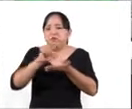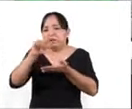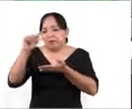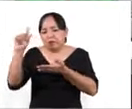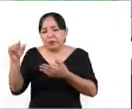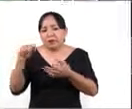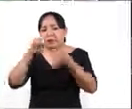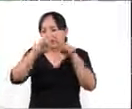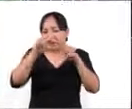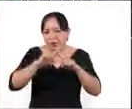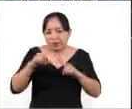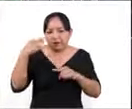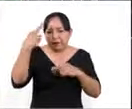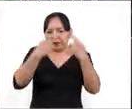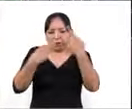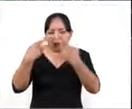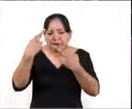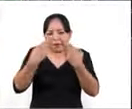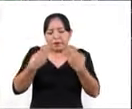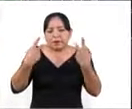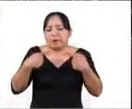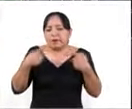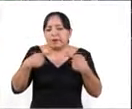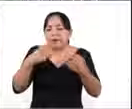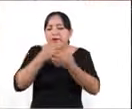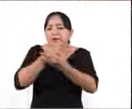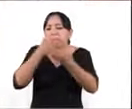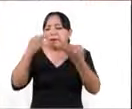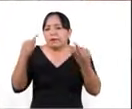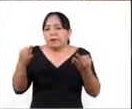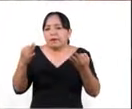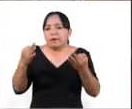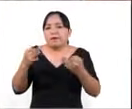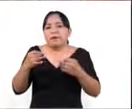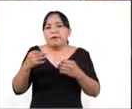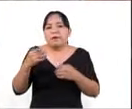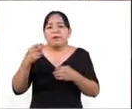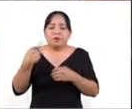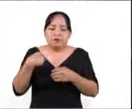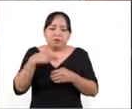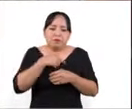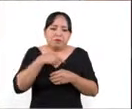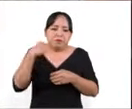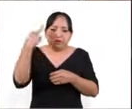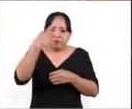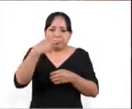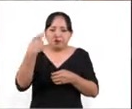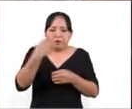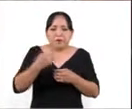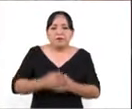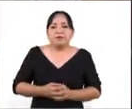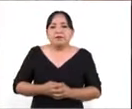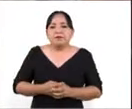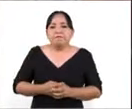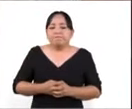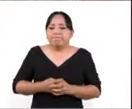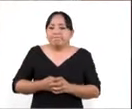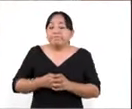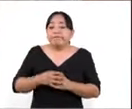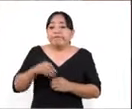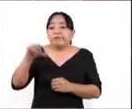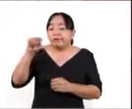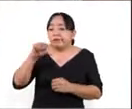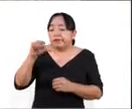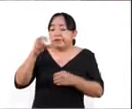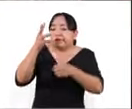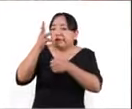Bueno, y finalmente, doctora, ¿qué reflexión le trae a usted que por tercera vez en la historia de México se dé